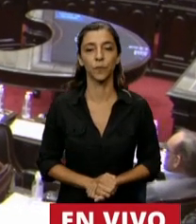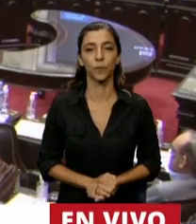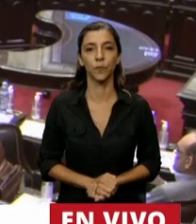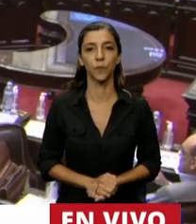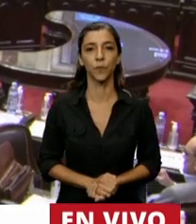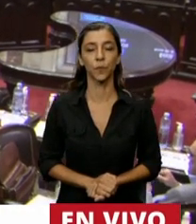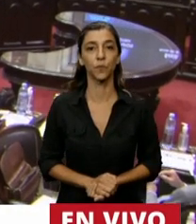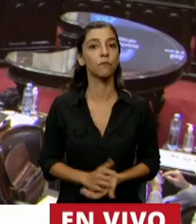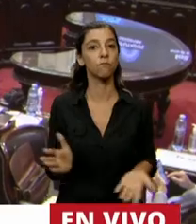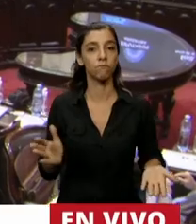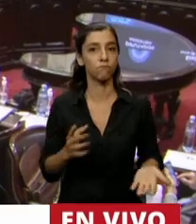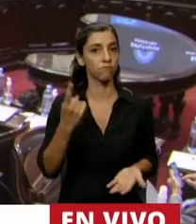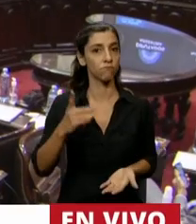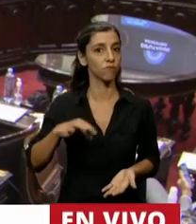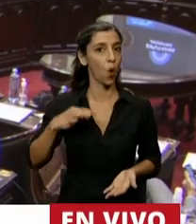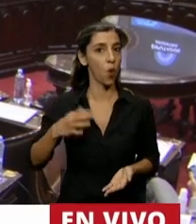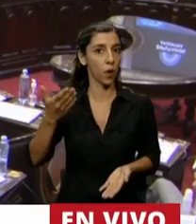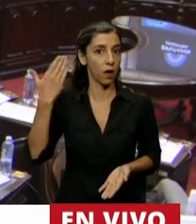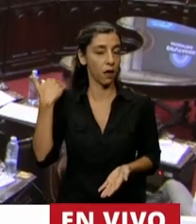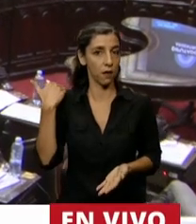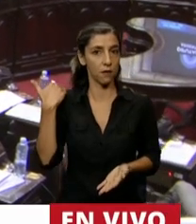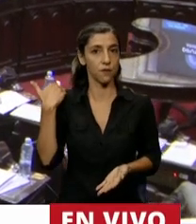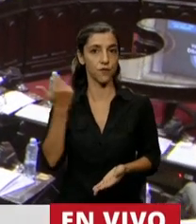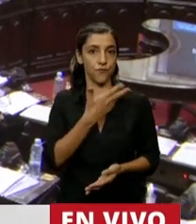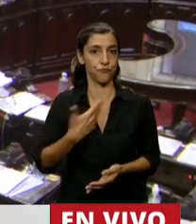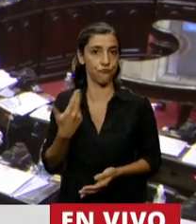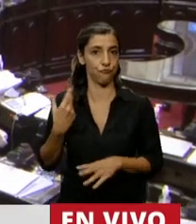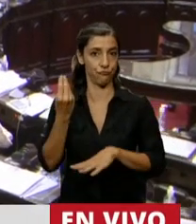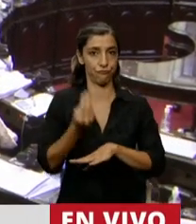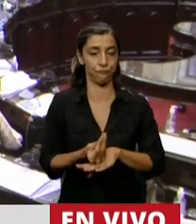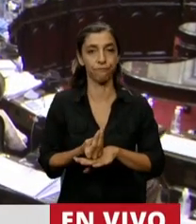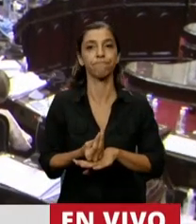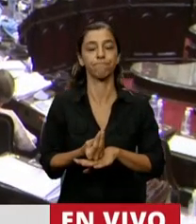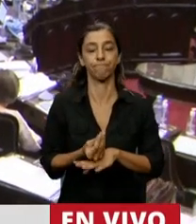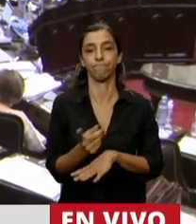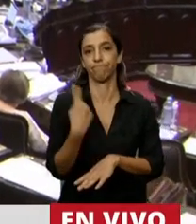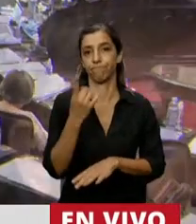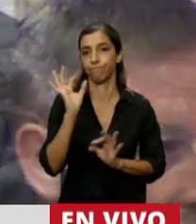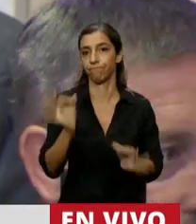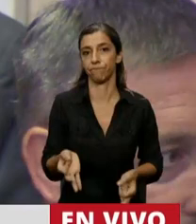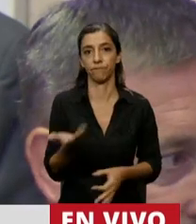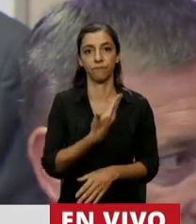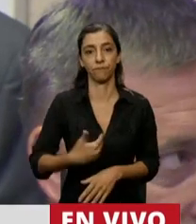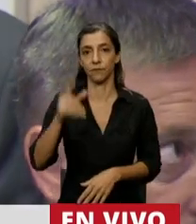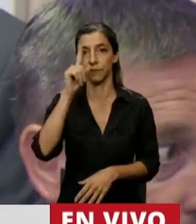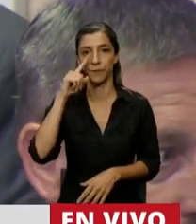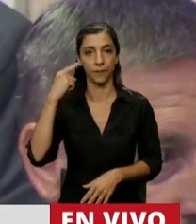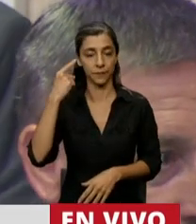A un año de asumir el gobierno, ha quedado claro que el presidente de la